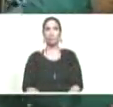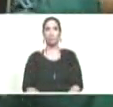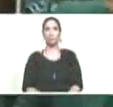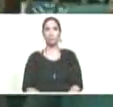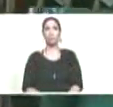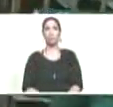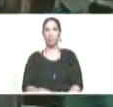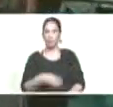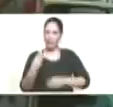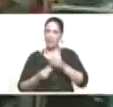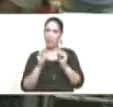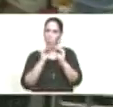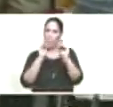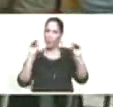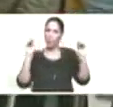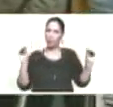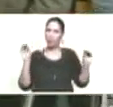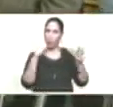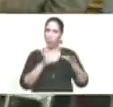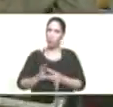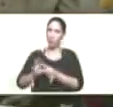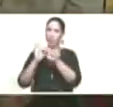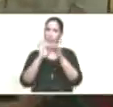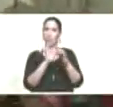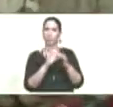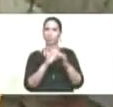Vamos a hacer una convocatoria unitaria.